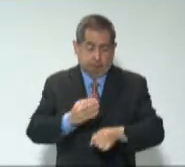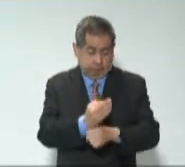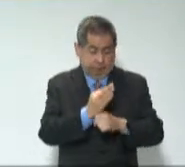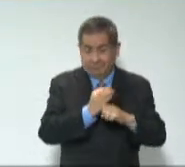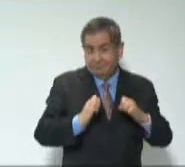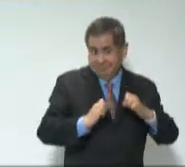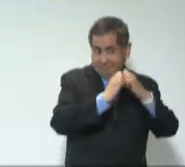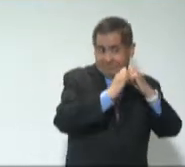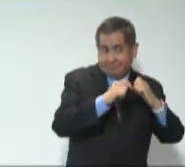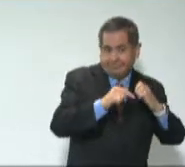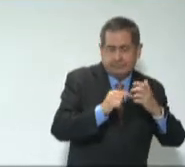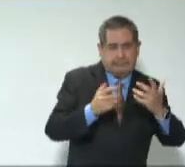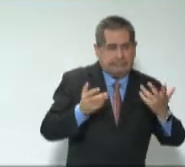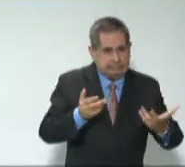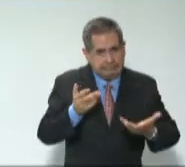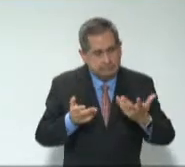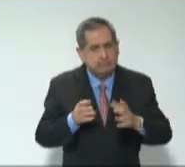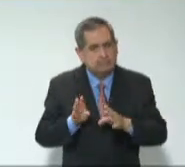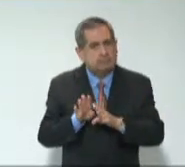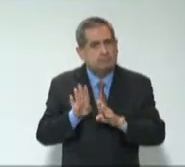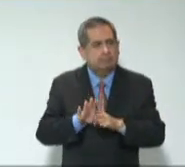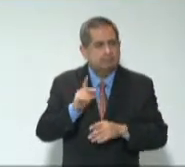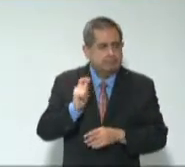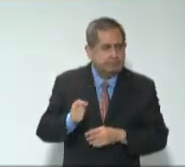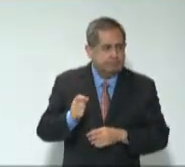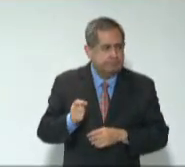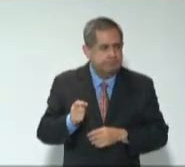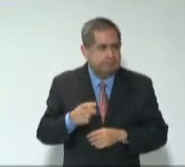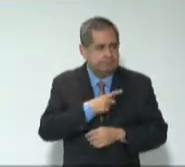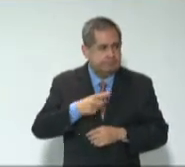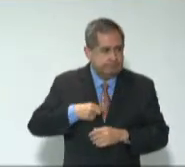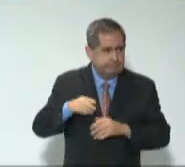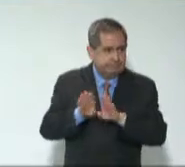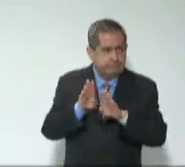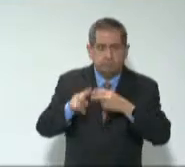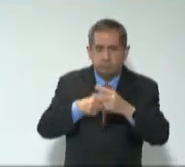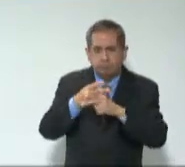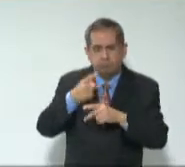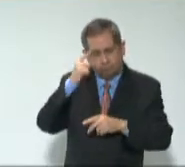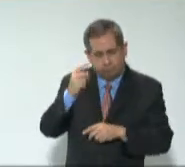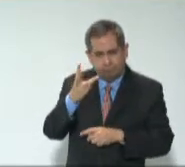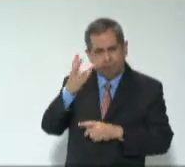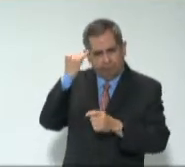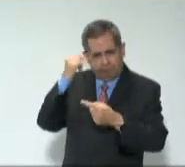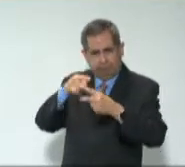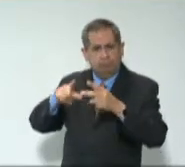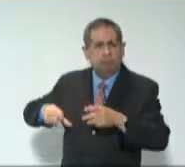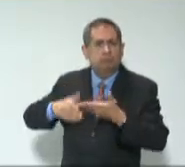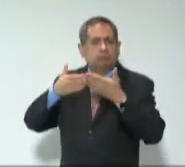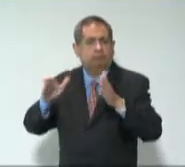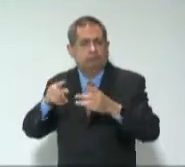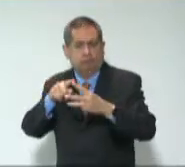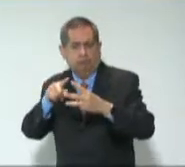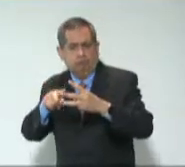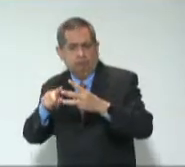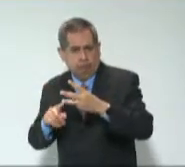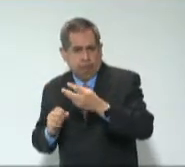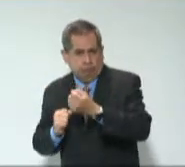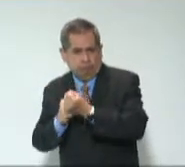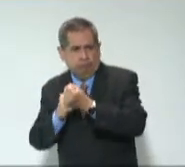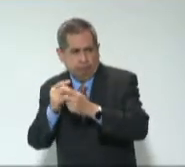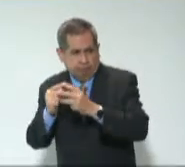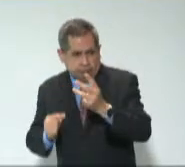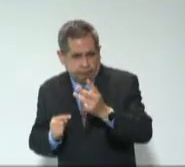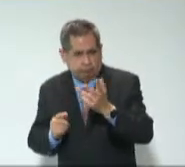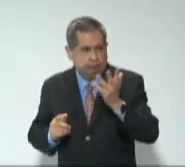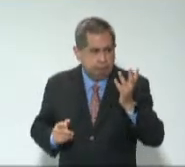Eh pues se han puesto eh en marcha y que tienen que ver con los tres pilares del gobierno abierto pero creo que el gobierno abierto también